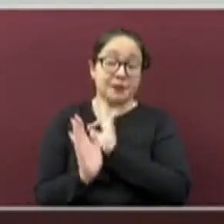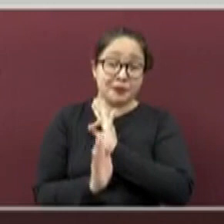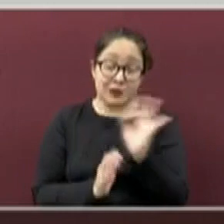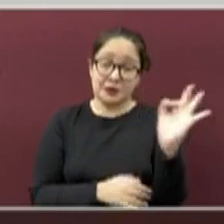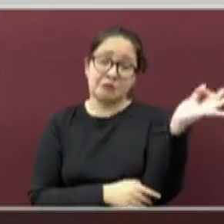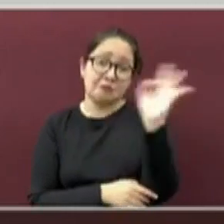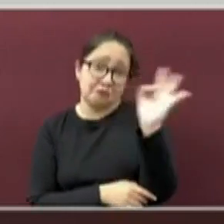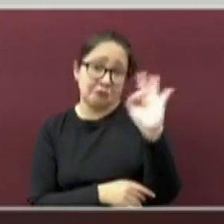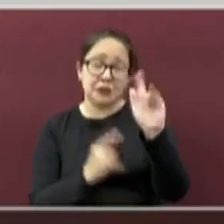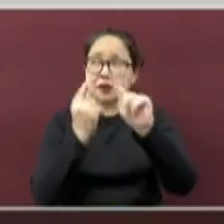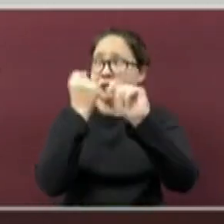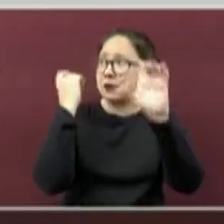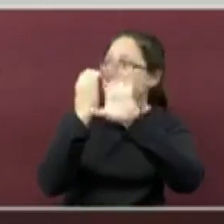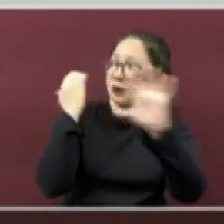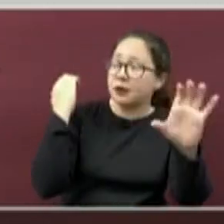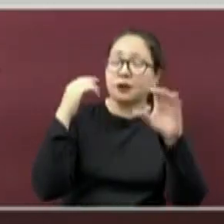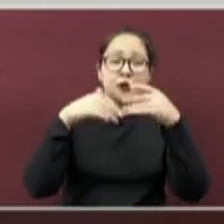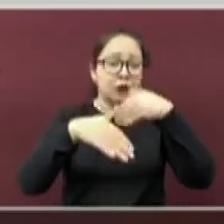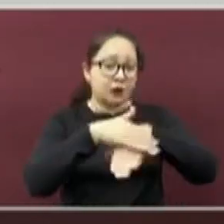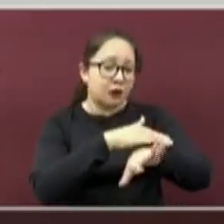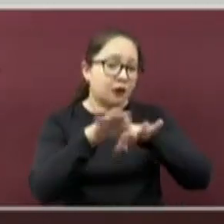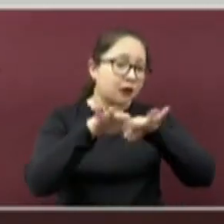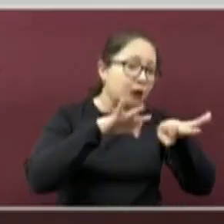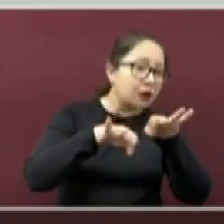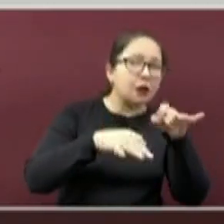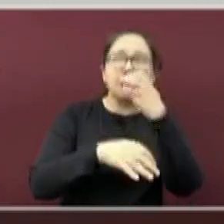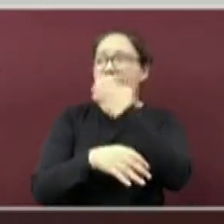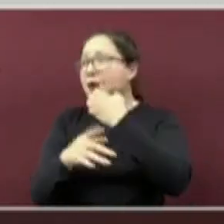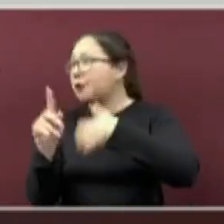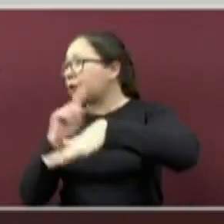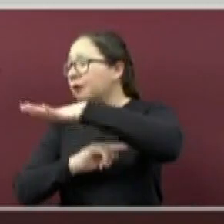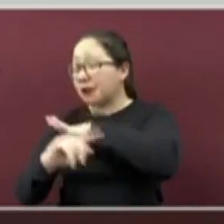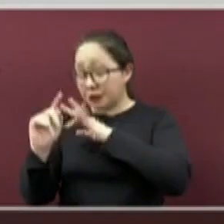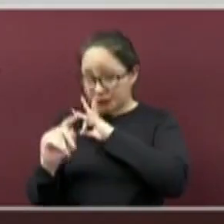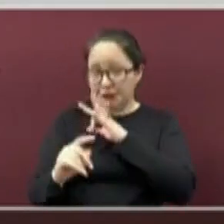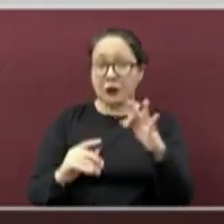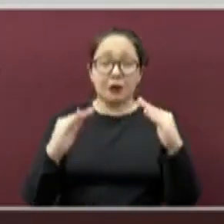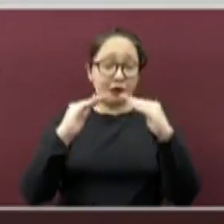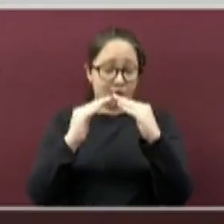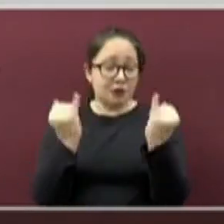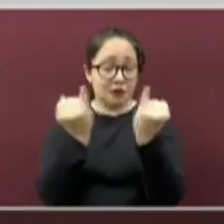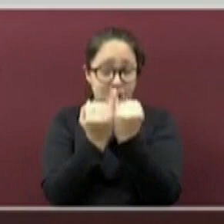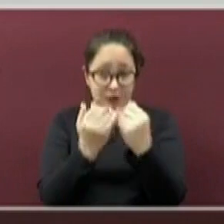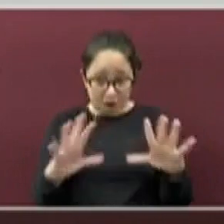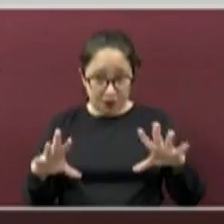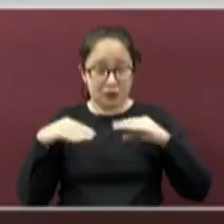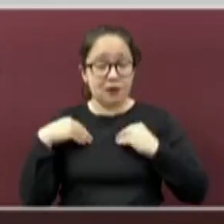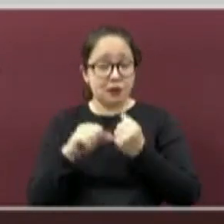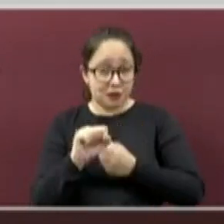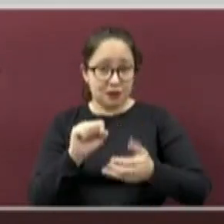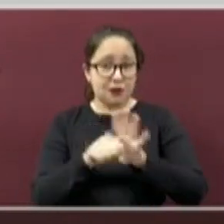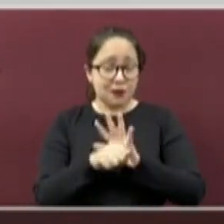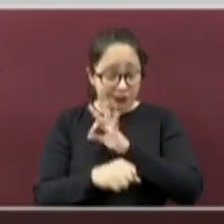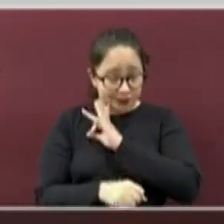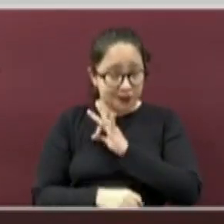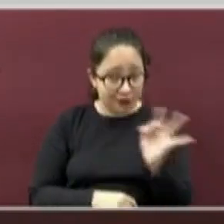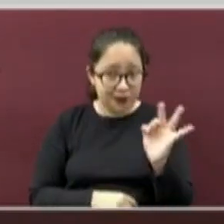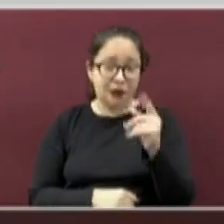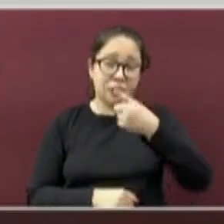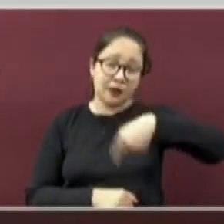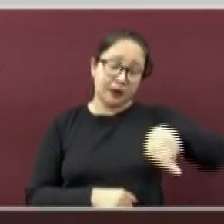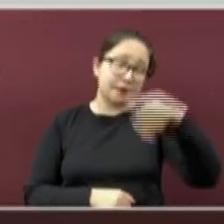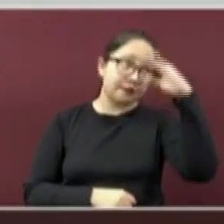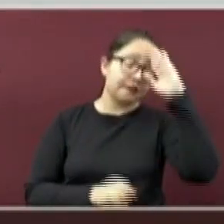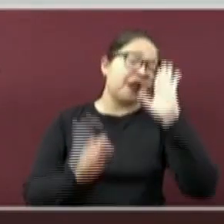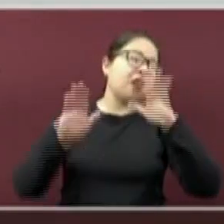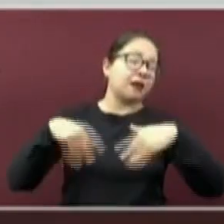el transporte, en el trabajo, en la escuela, en el hogar. No lo tome a la ligera, comparta la información y no